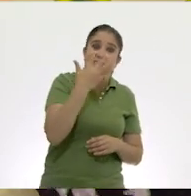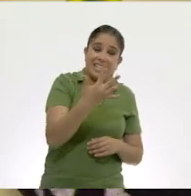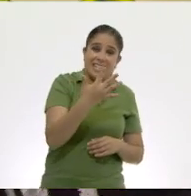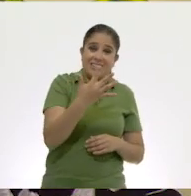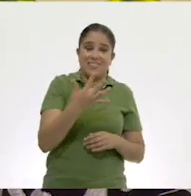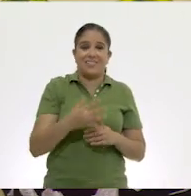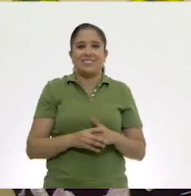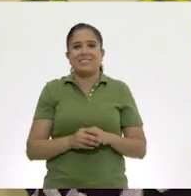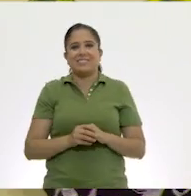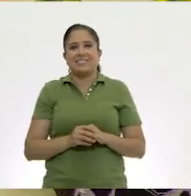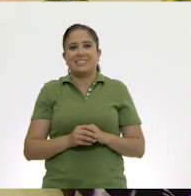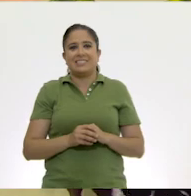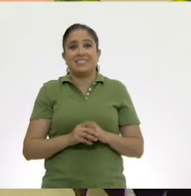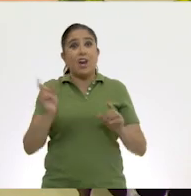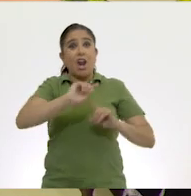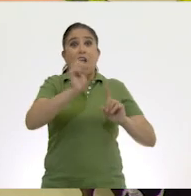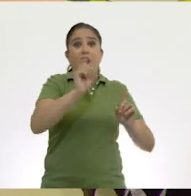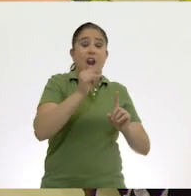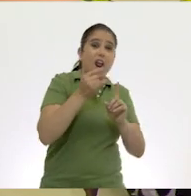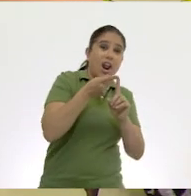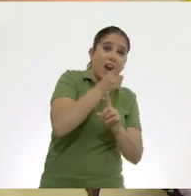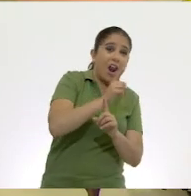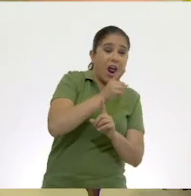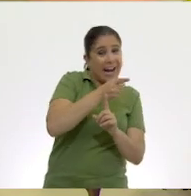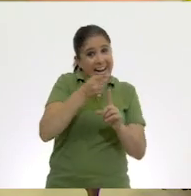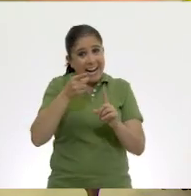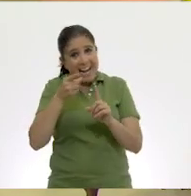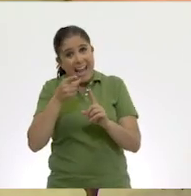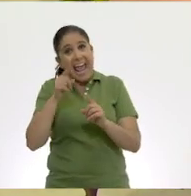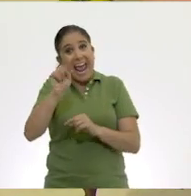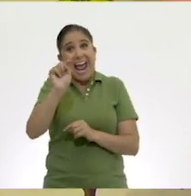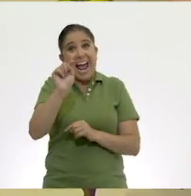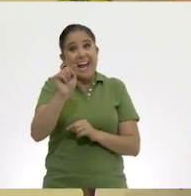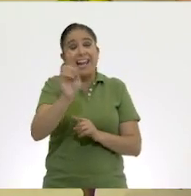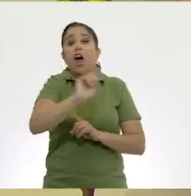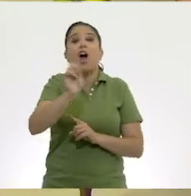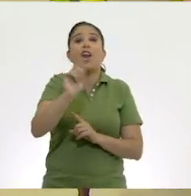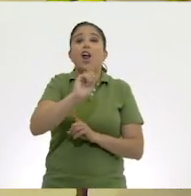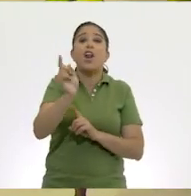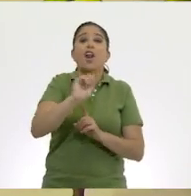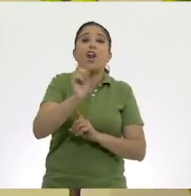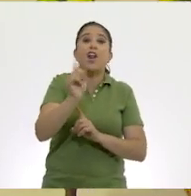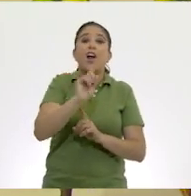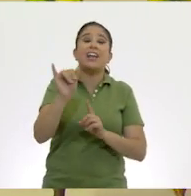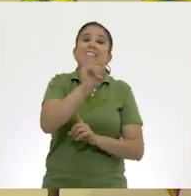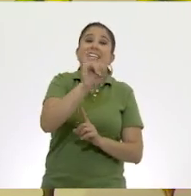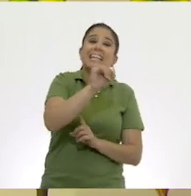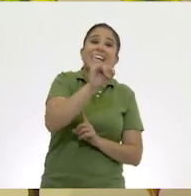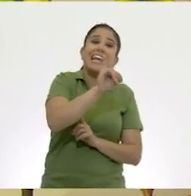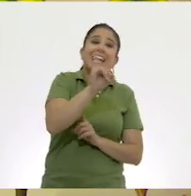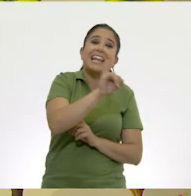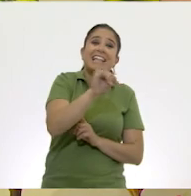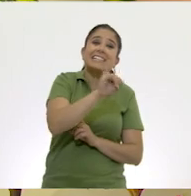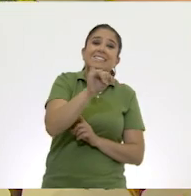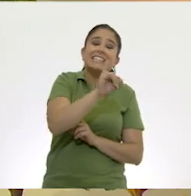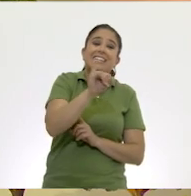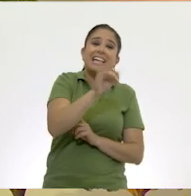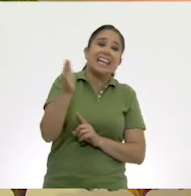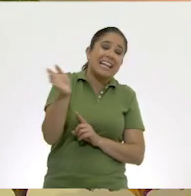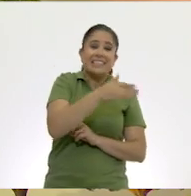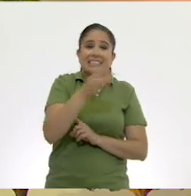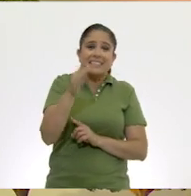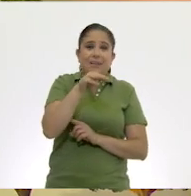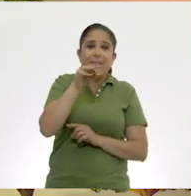45 no no hacia la derecha ahí ahí no hacia la izquierda hacia la izquierda manuel